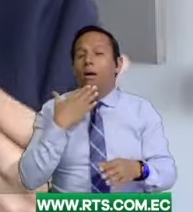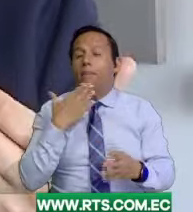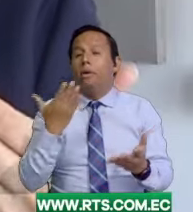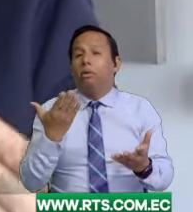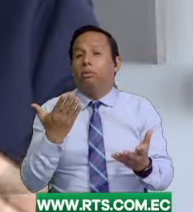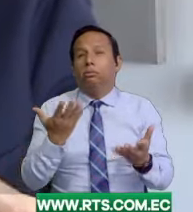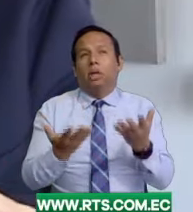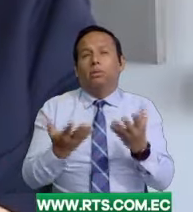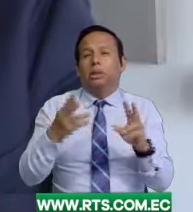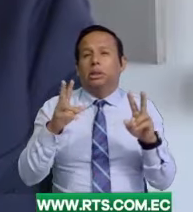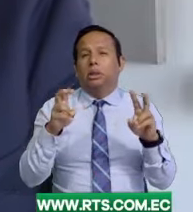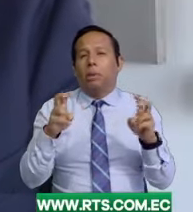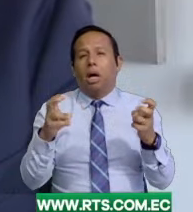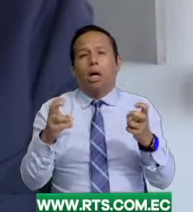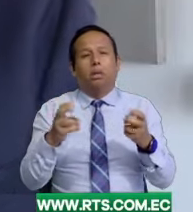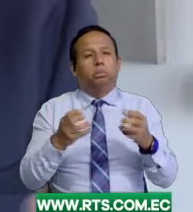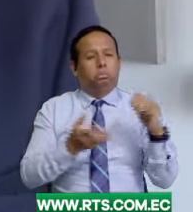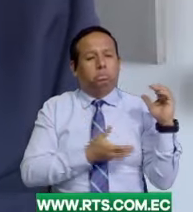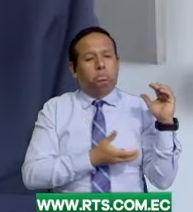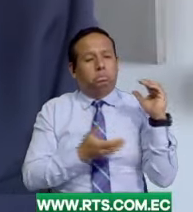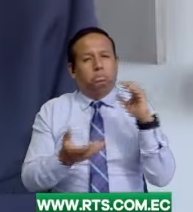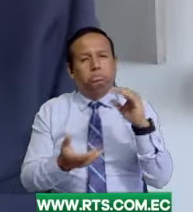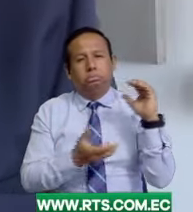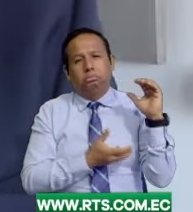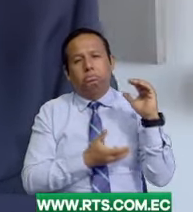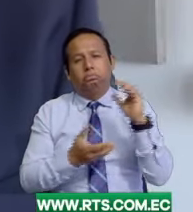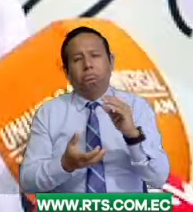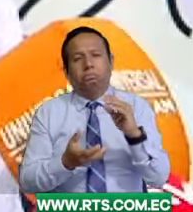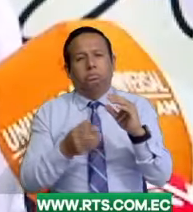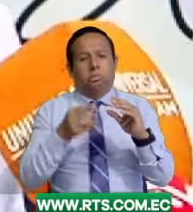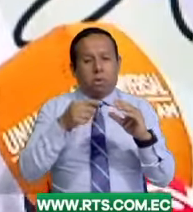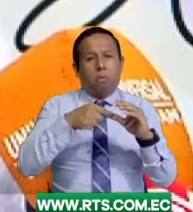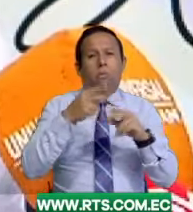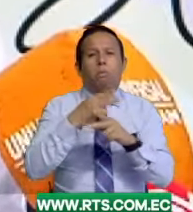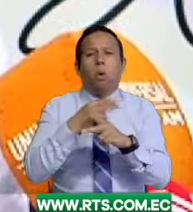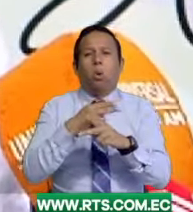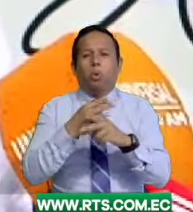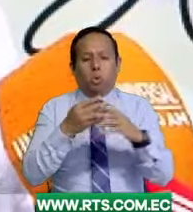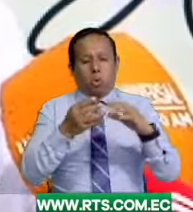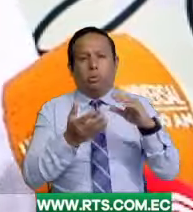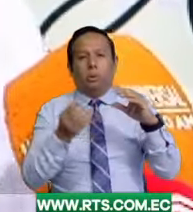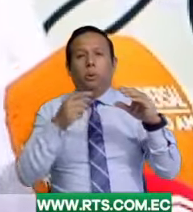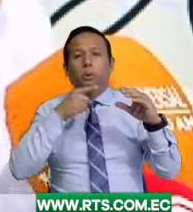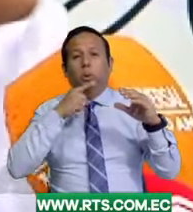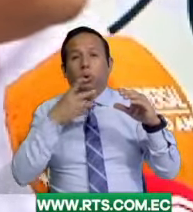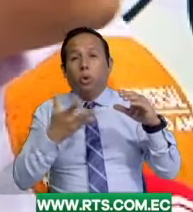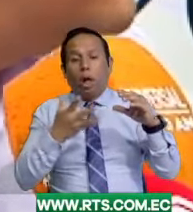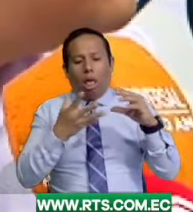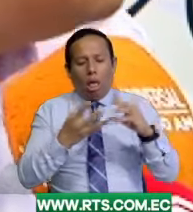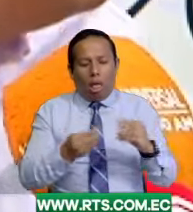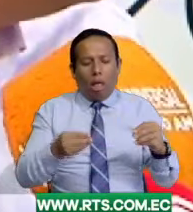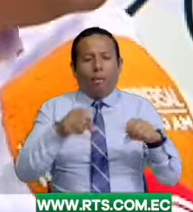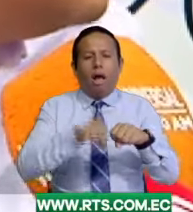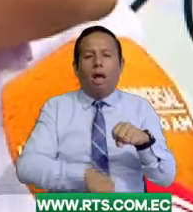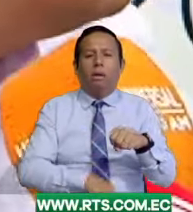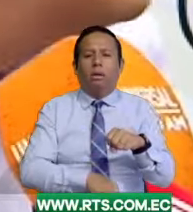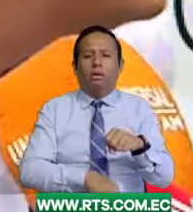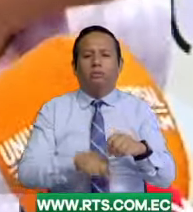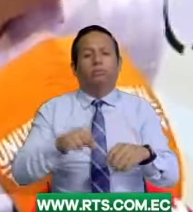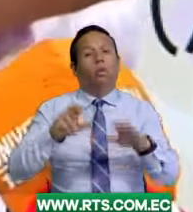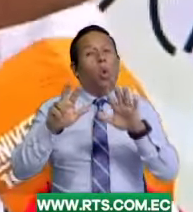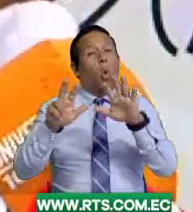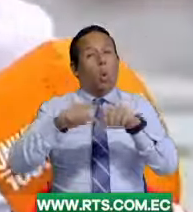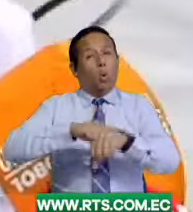en mercadería perecedera. Entonces, si los cortes van a ser 8 horas, estamos hablando de cerca de